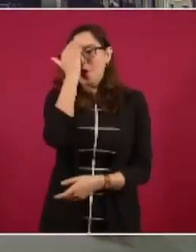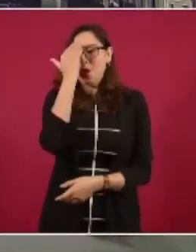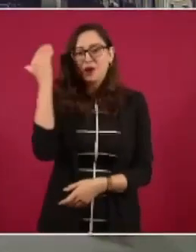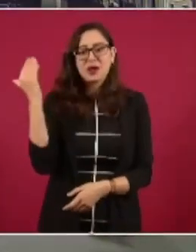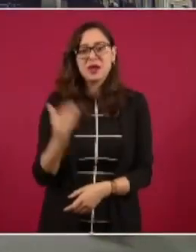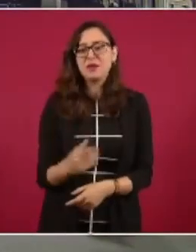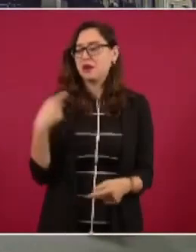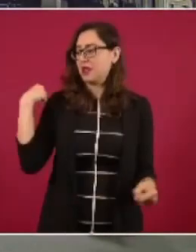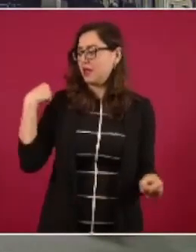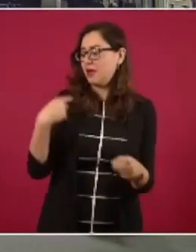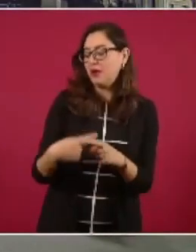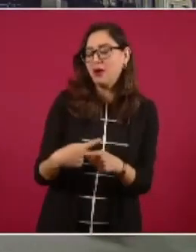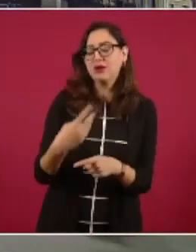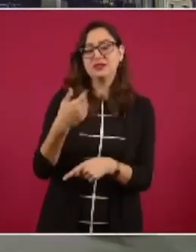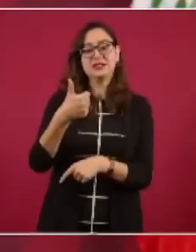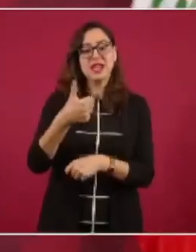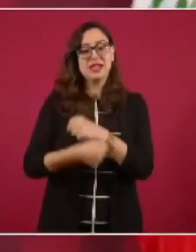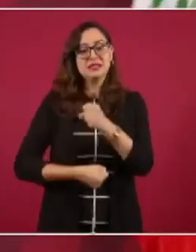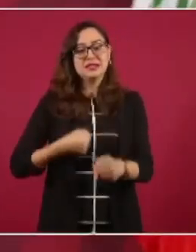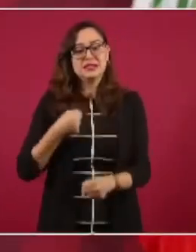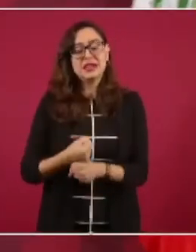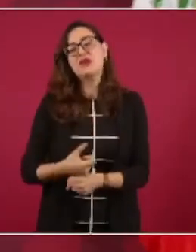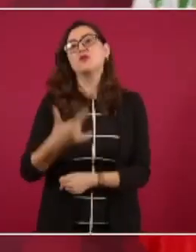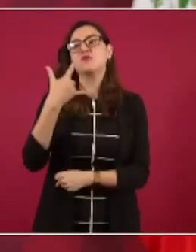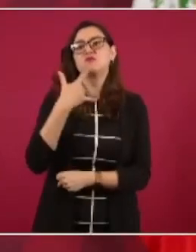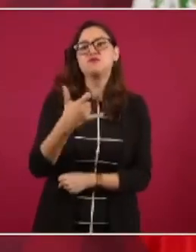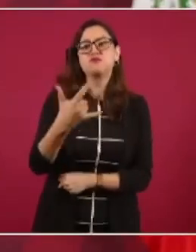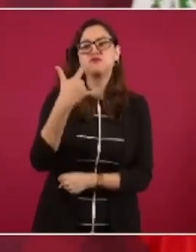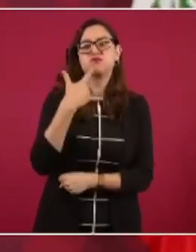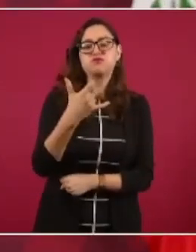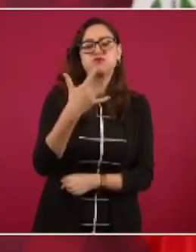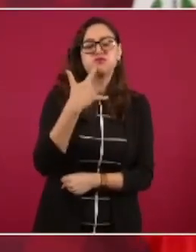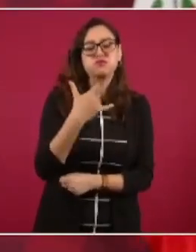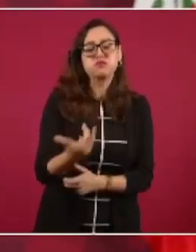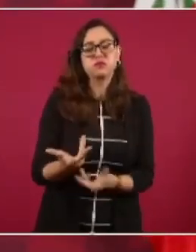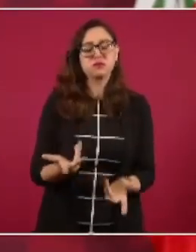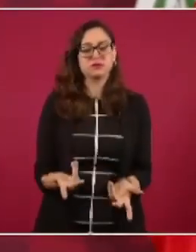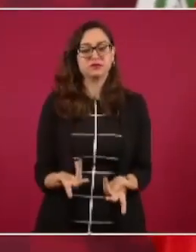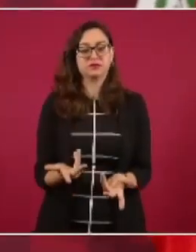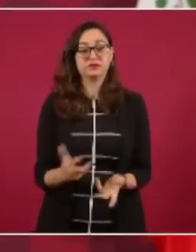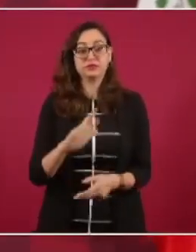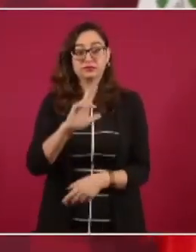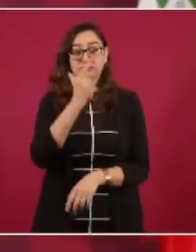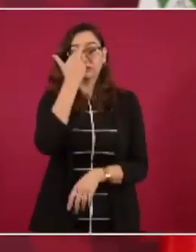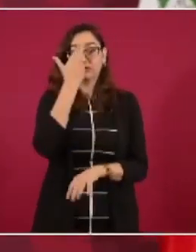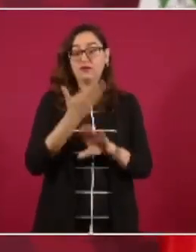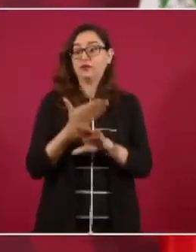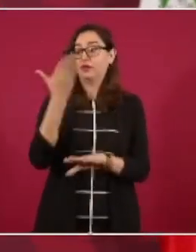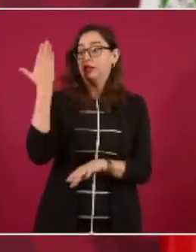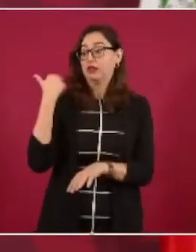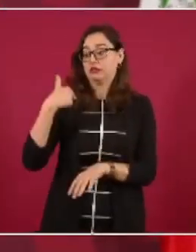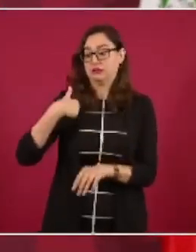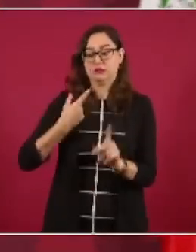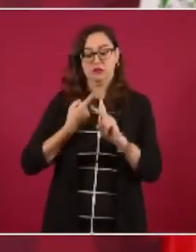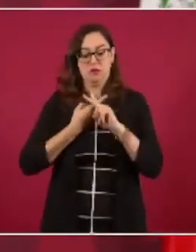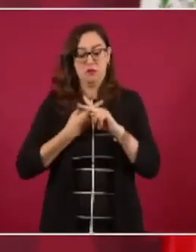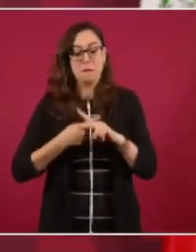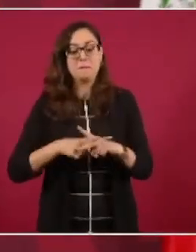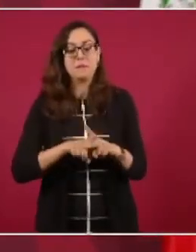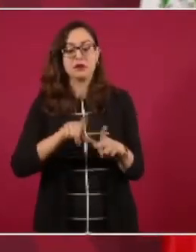de que cuando llegamos eran 40 mil elementos y 20 mil operativos.